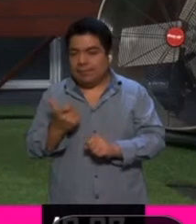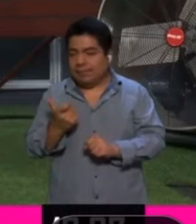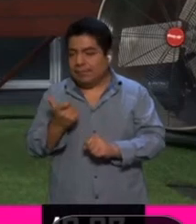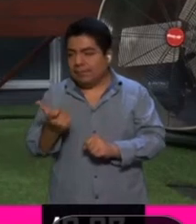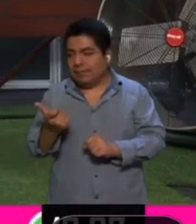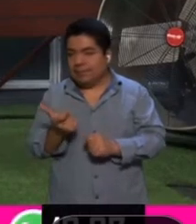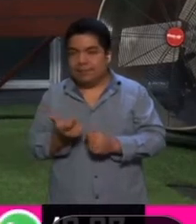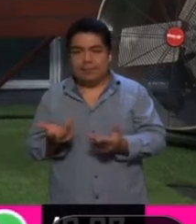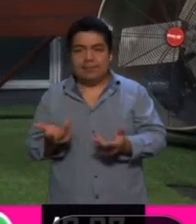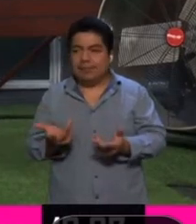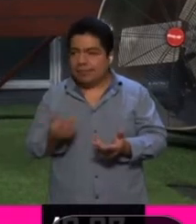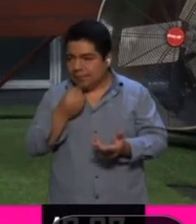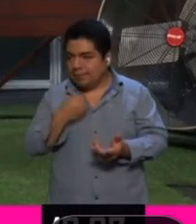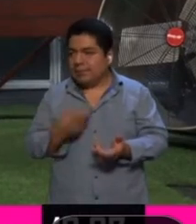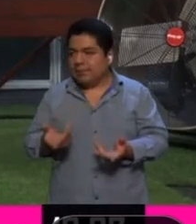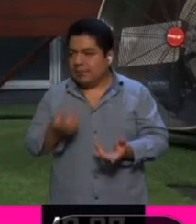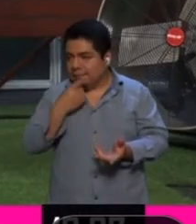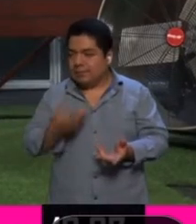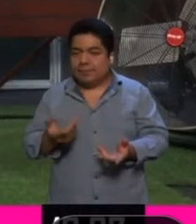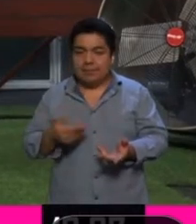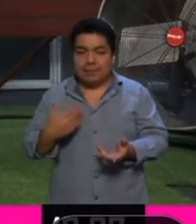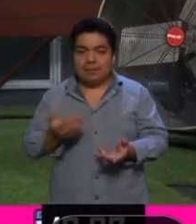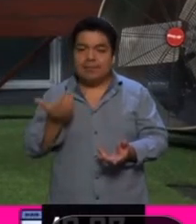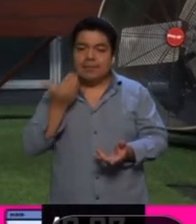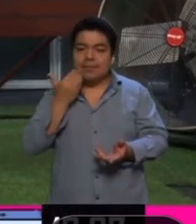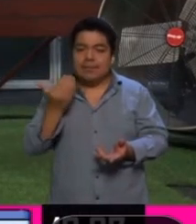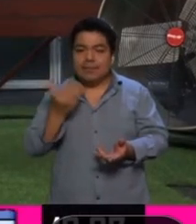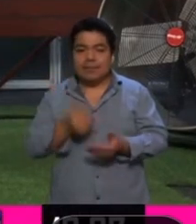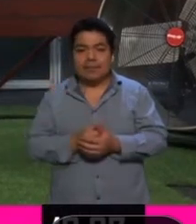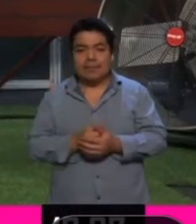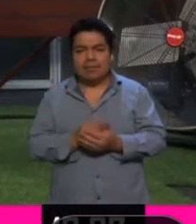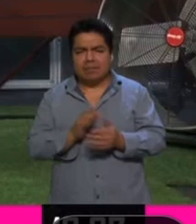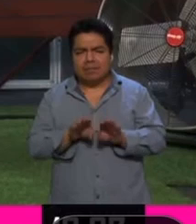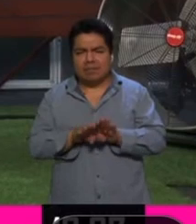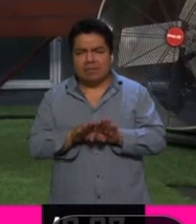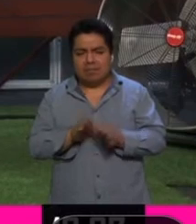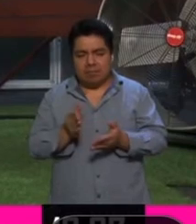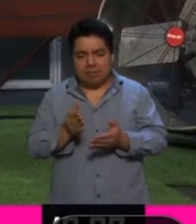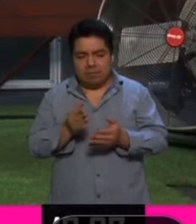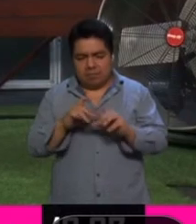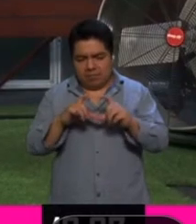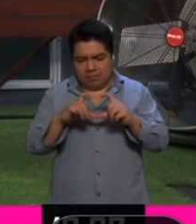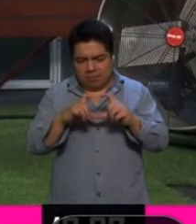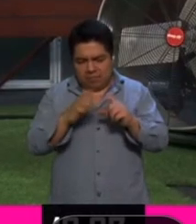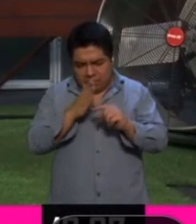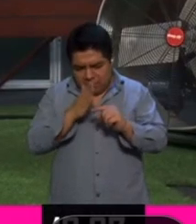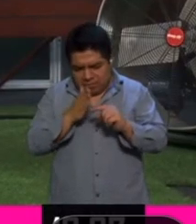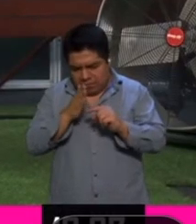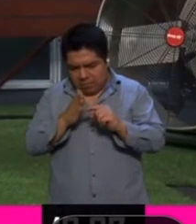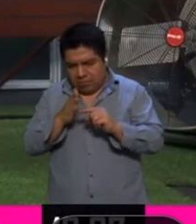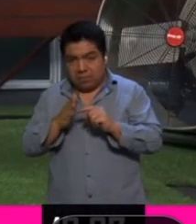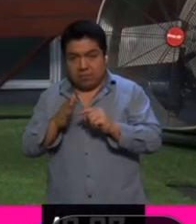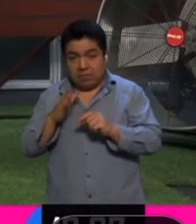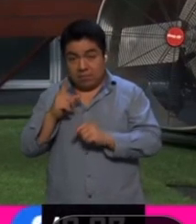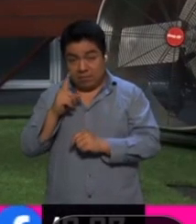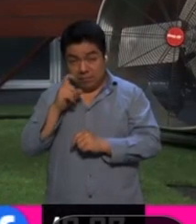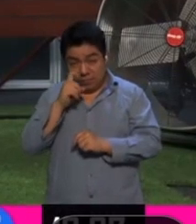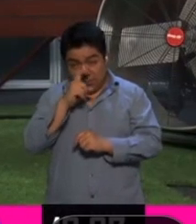Mire. Está re chido. Oye, ¿y con qué se corta un CD? ¿Es mucho relajo? ¿O